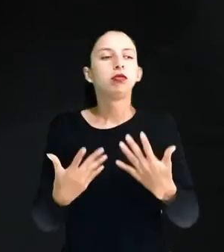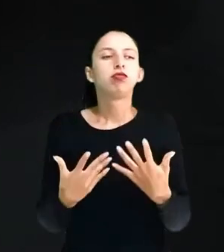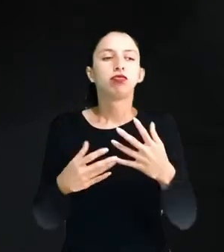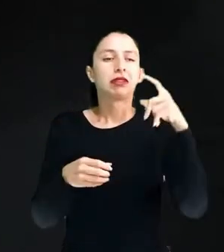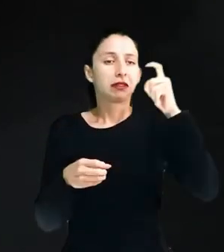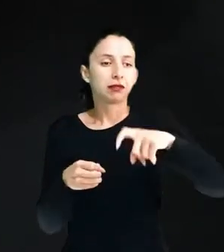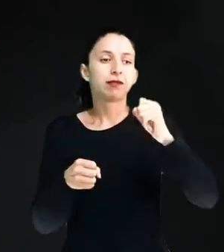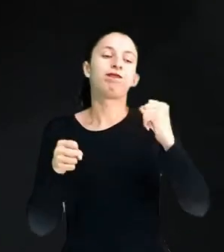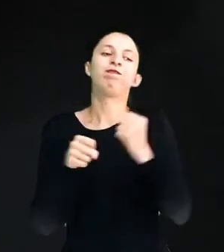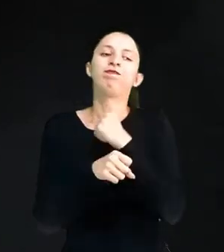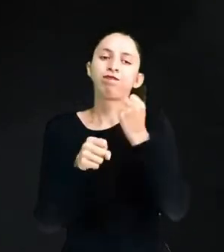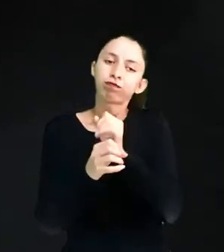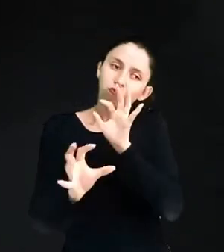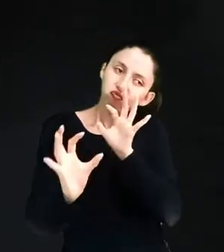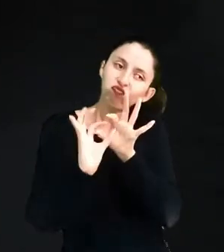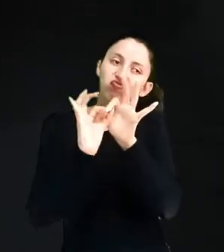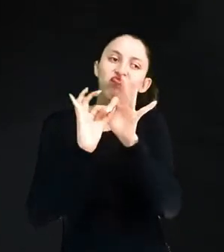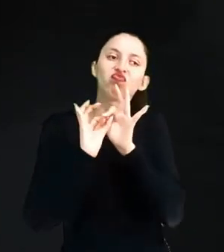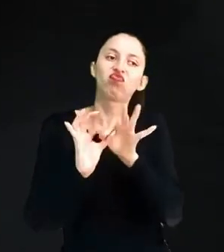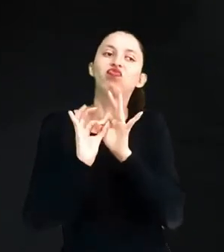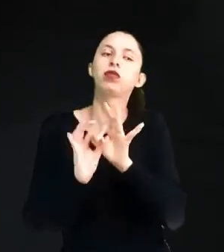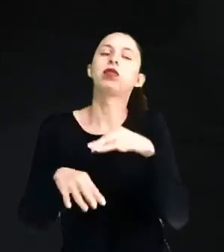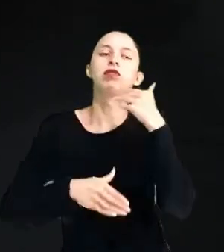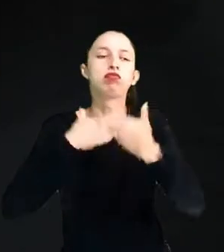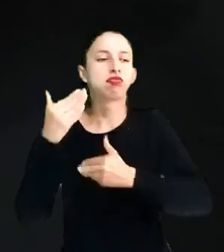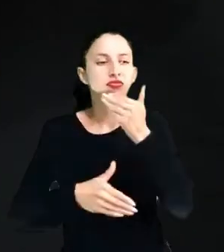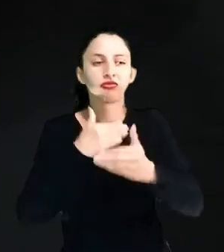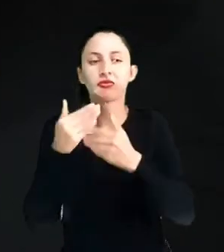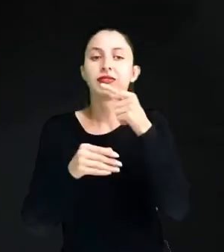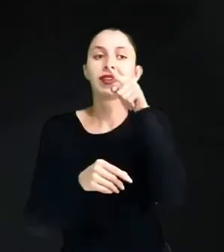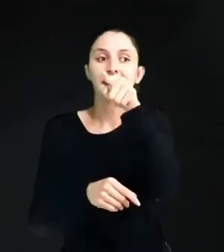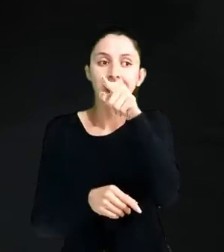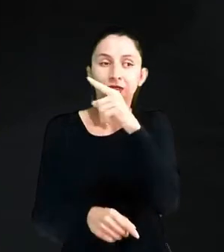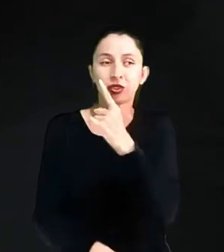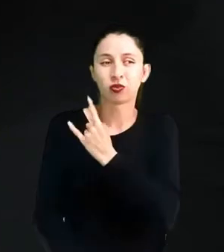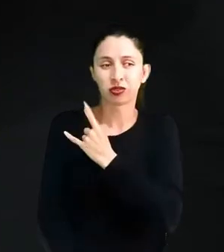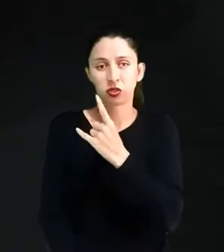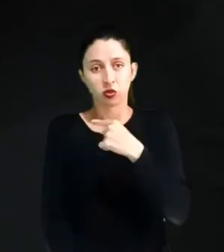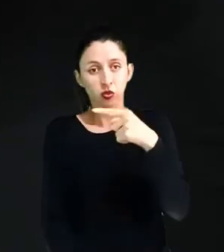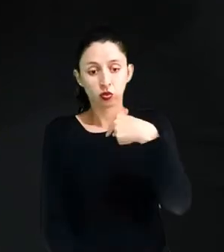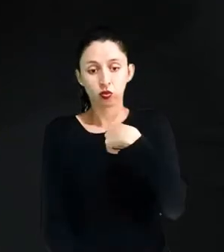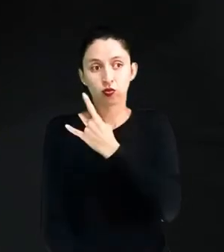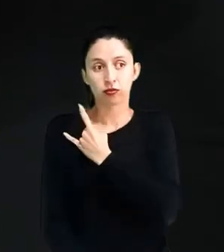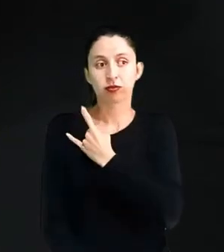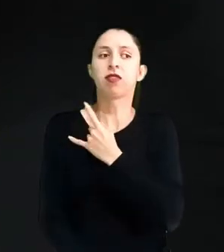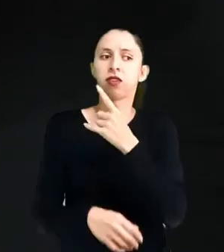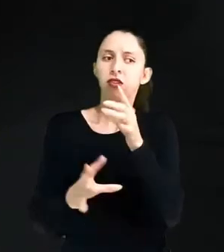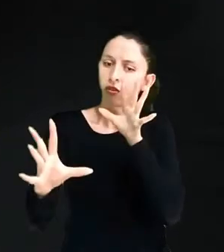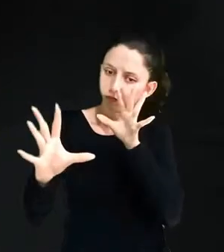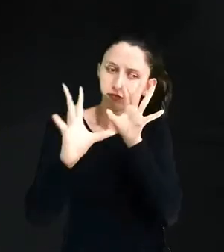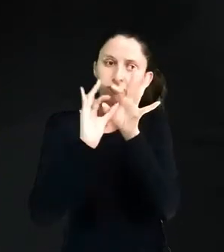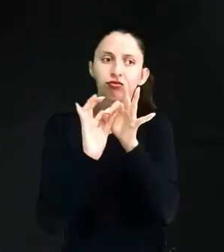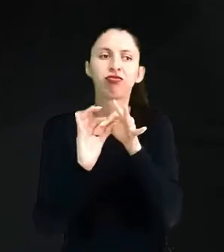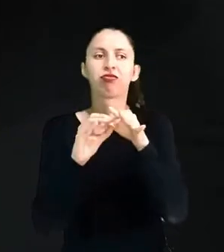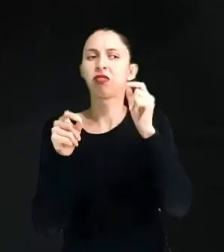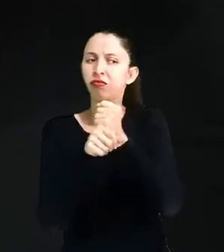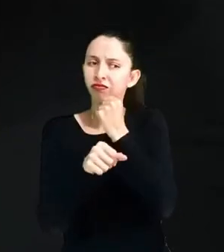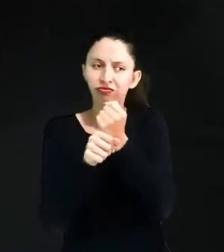que amerita un trabajo conjunto, que podemos hacer procesos interinstitucionales, que podemos hacer